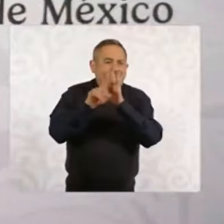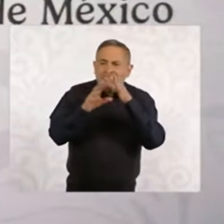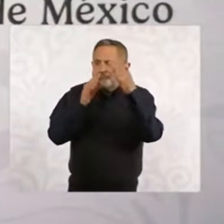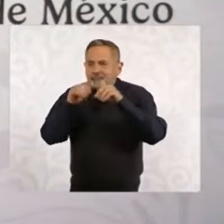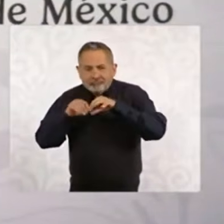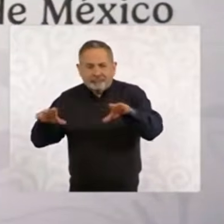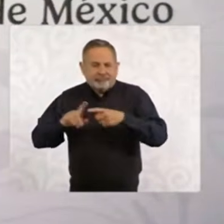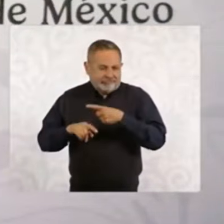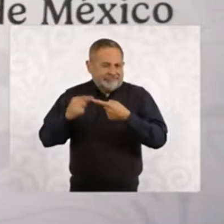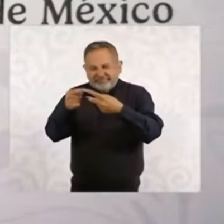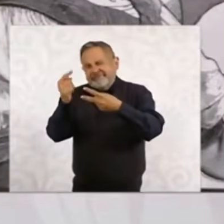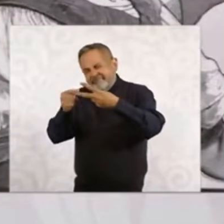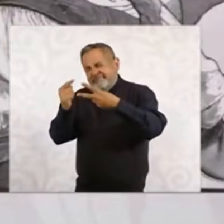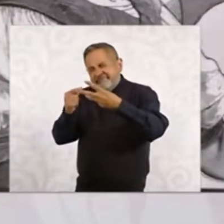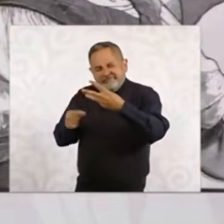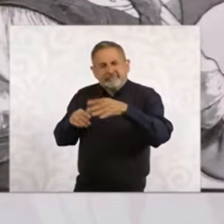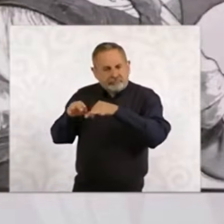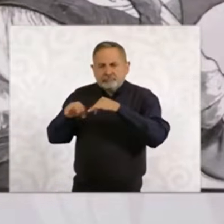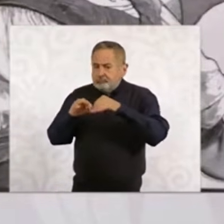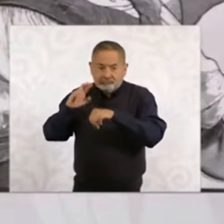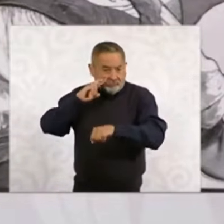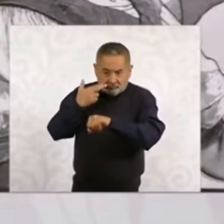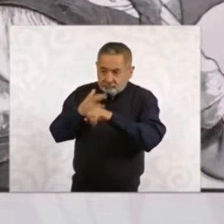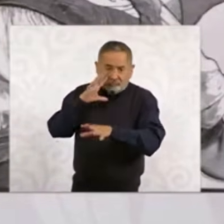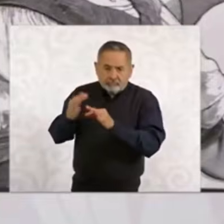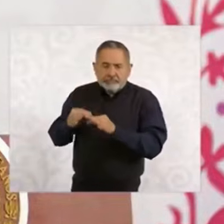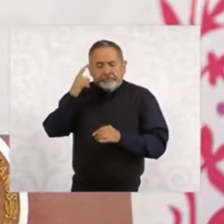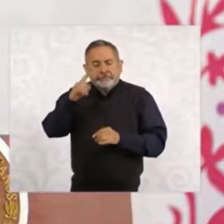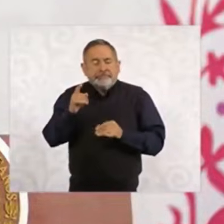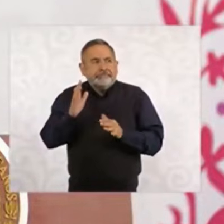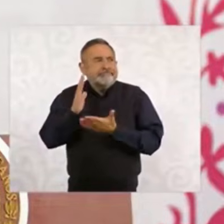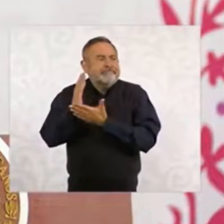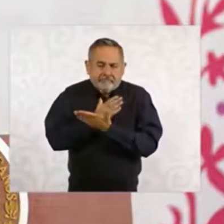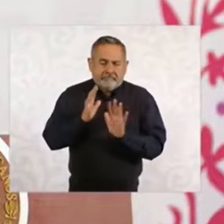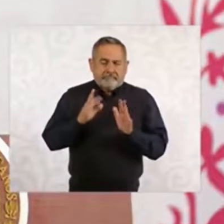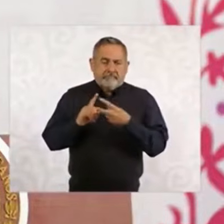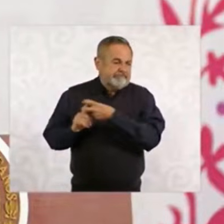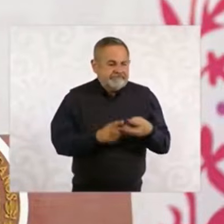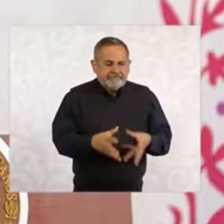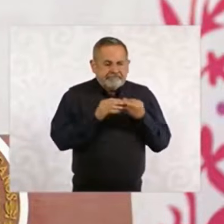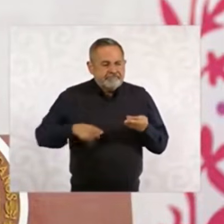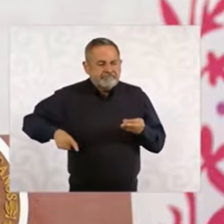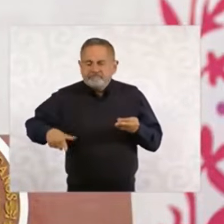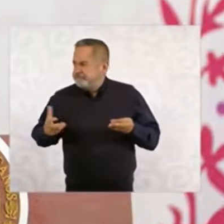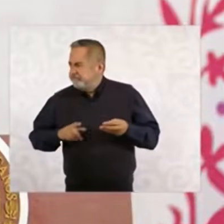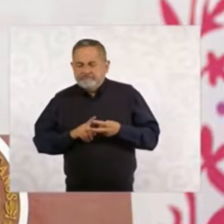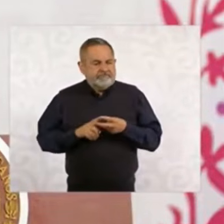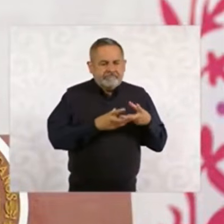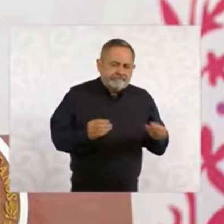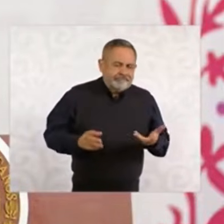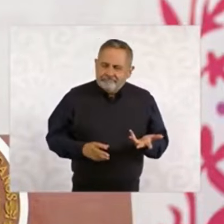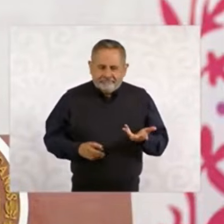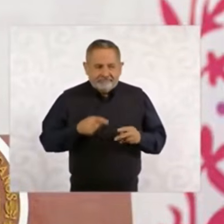para erradicar este terrible delito de la desaparición en nuestro país, vinculado principalmente con la